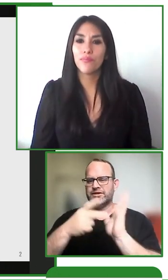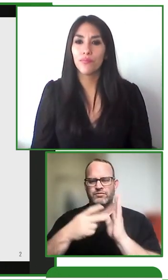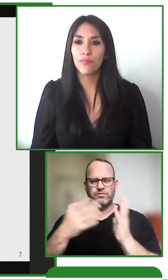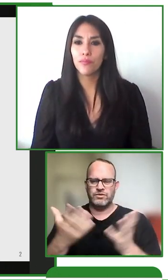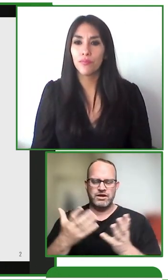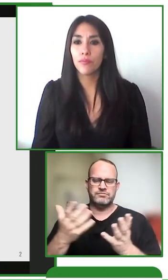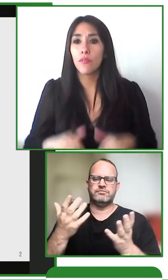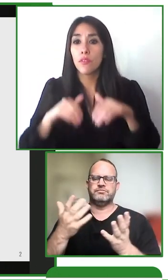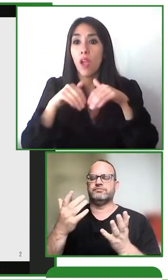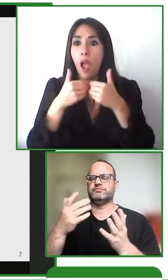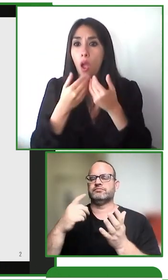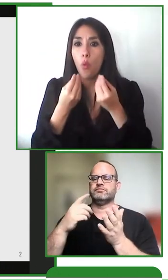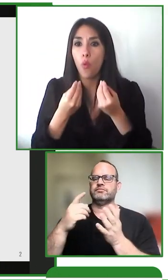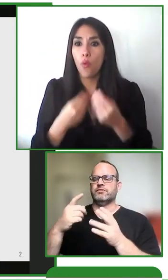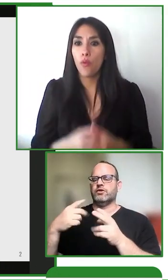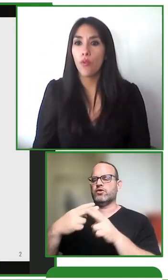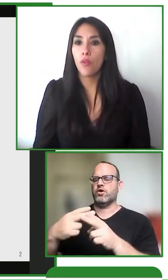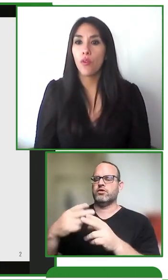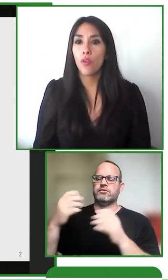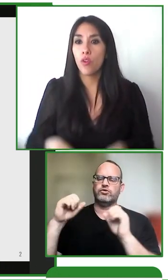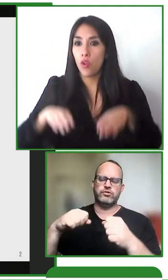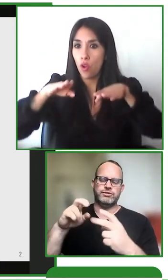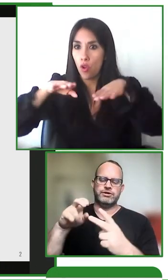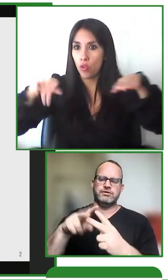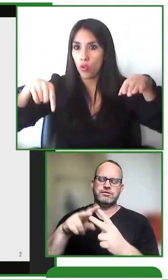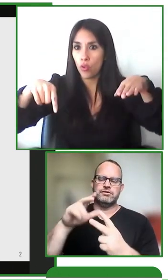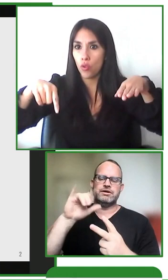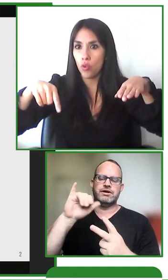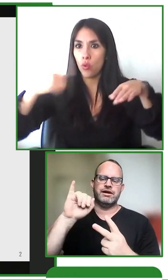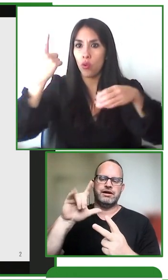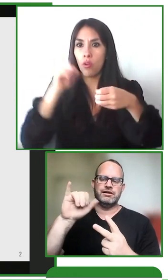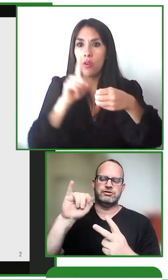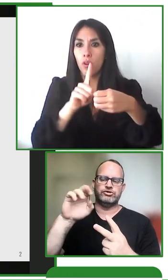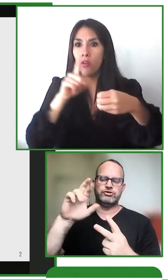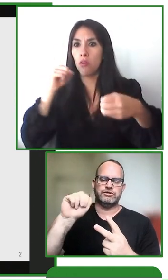aíslan, que tienen una calidad de vida baja.